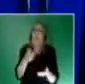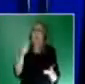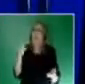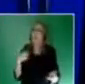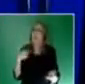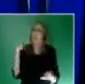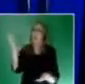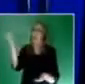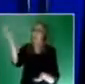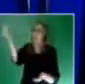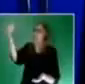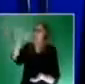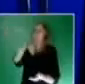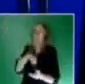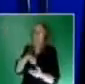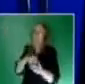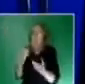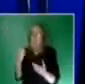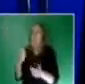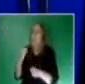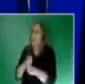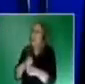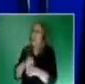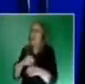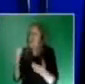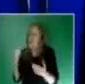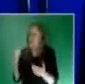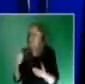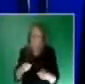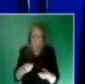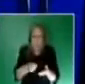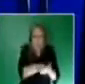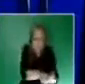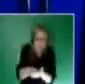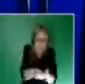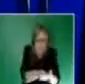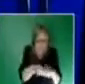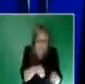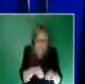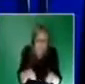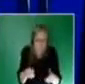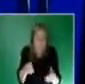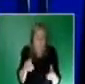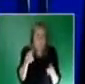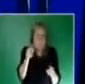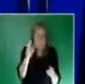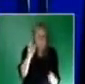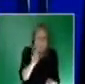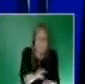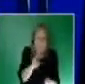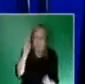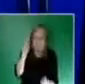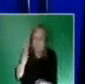y si se detiene la economía es el fantasma del estancamiento y para cada uno de nosotros